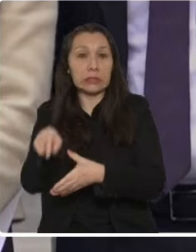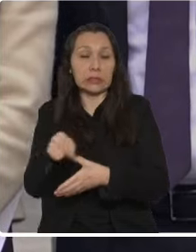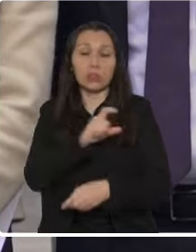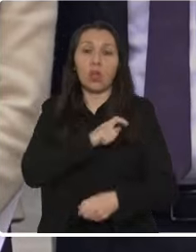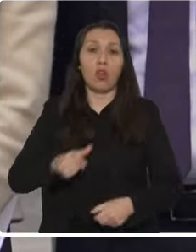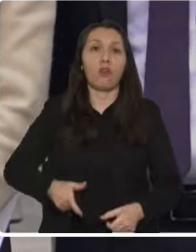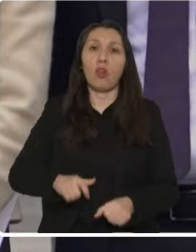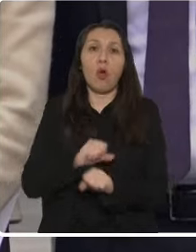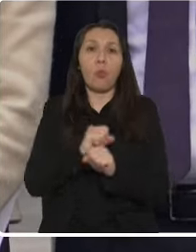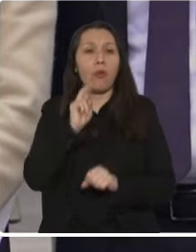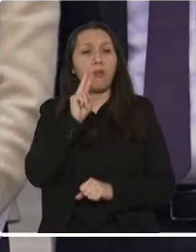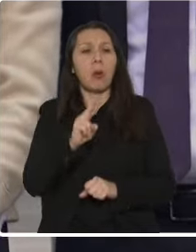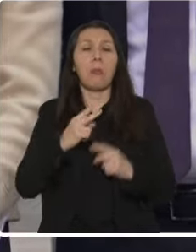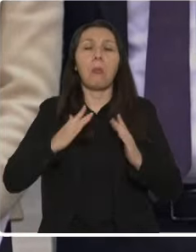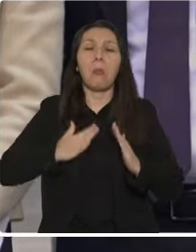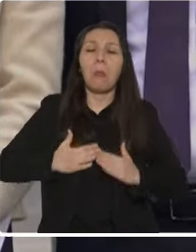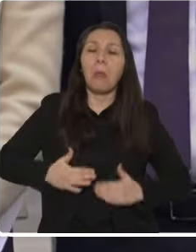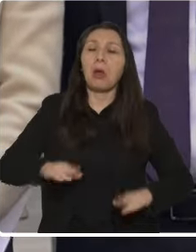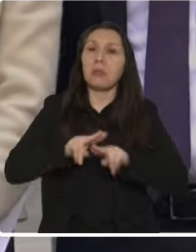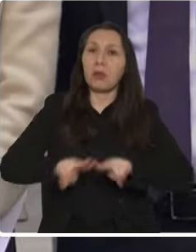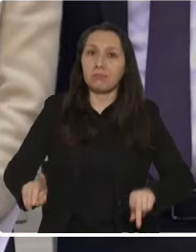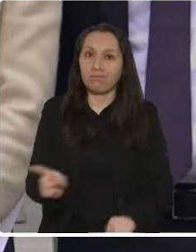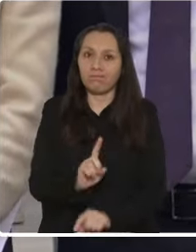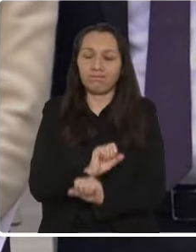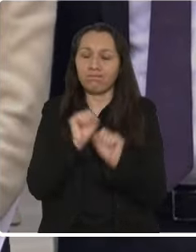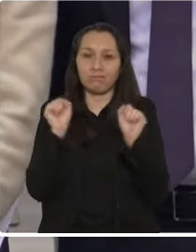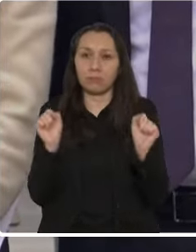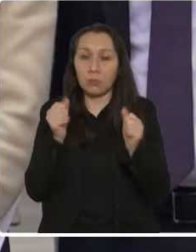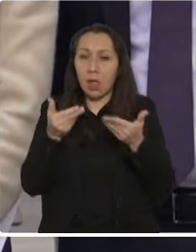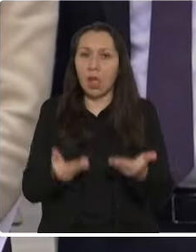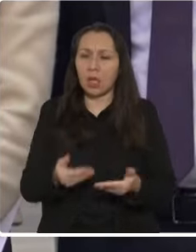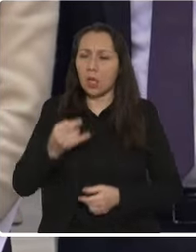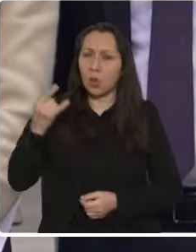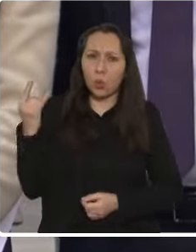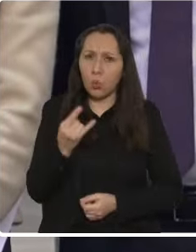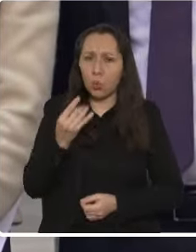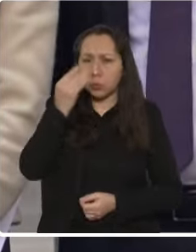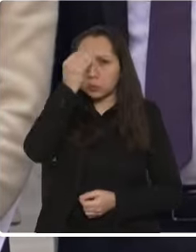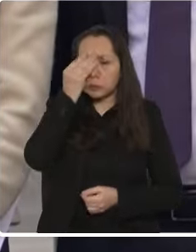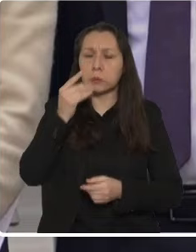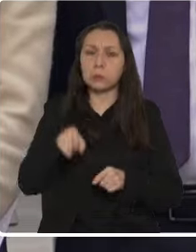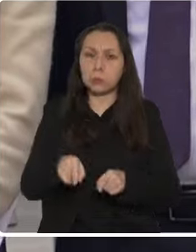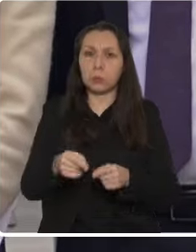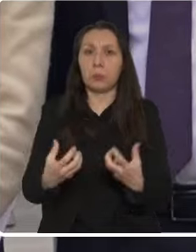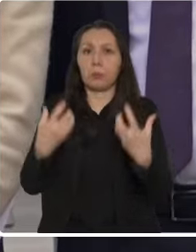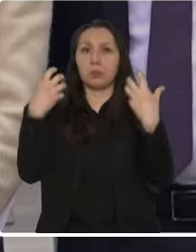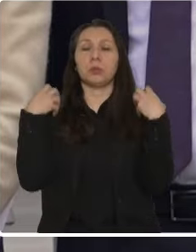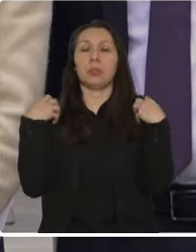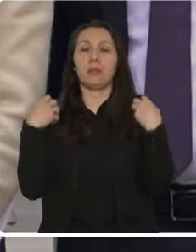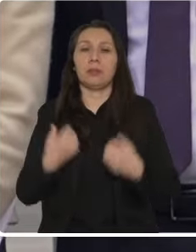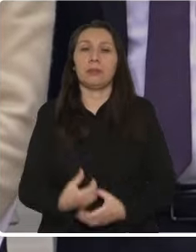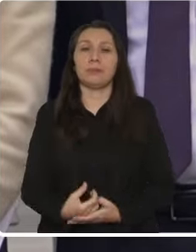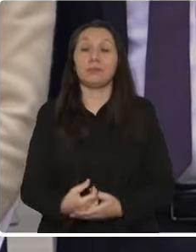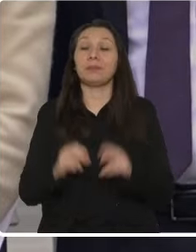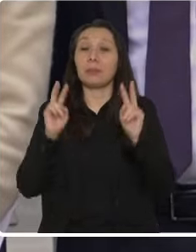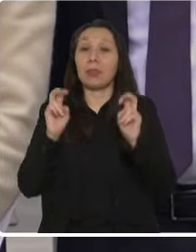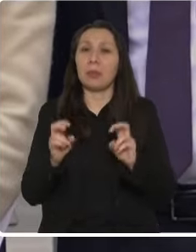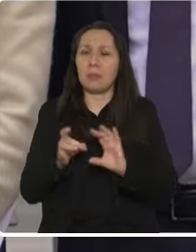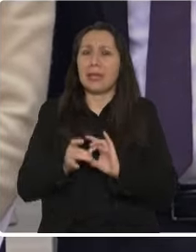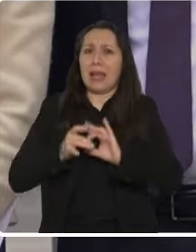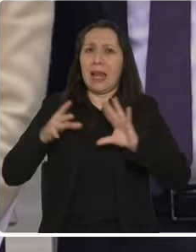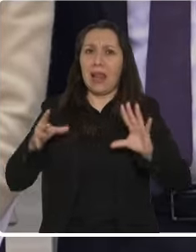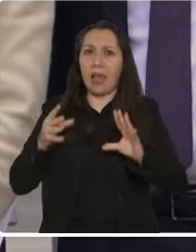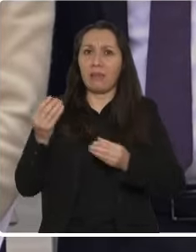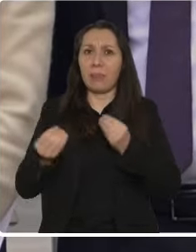no podemos estar tranquilos. Y acá hay sentido de urgencia y responsabilidad. Respecto de los graves